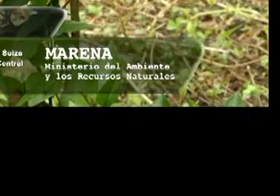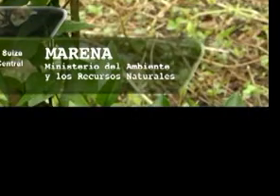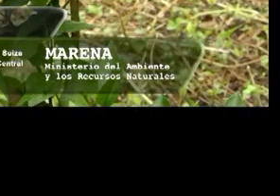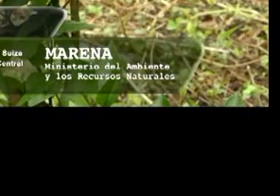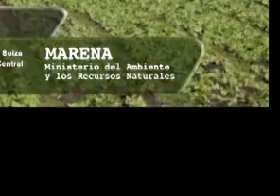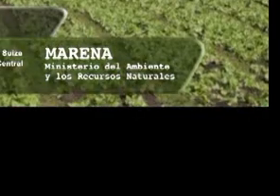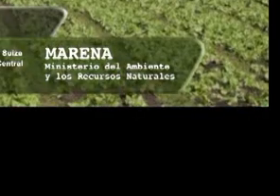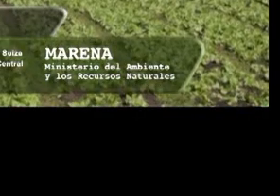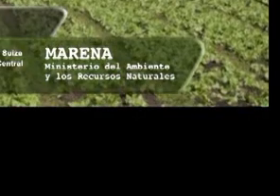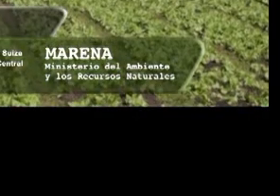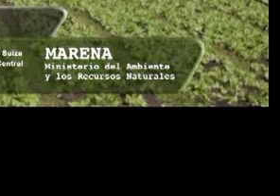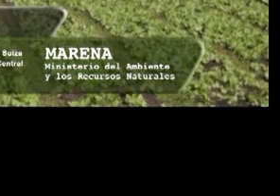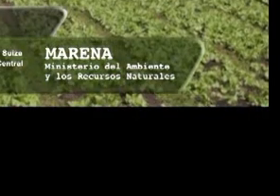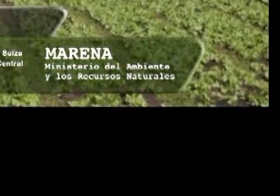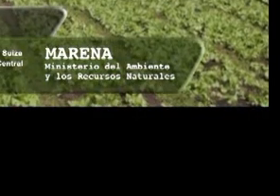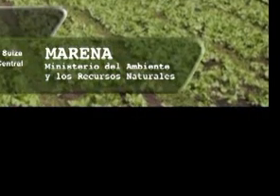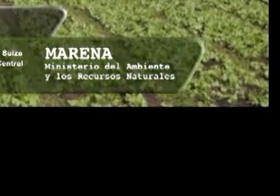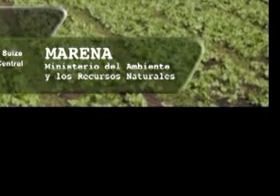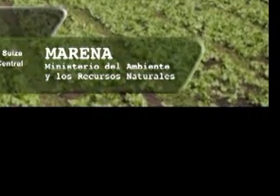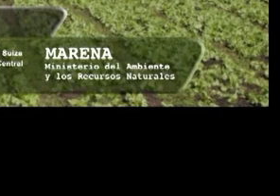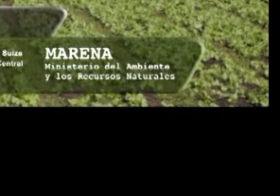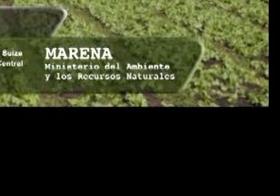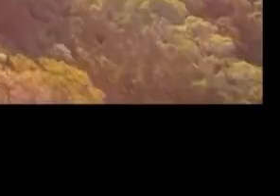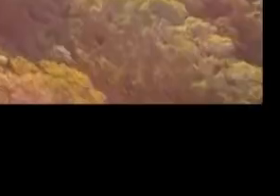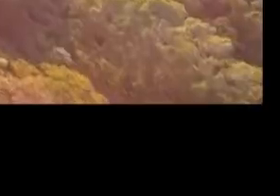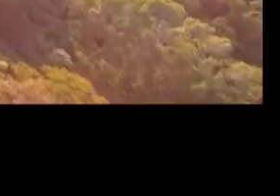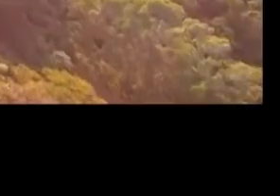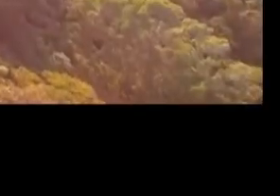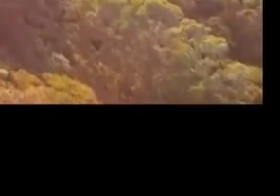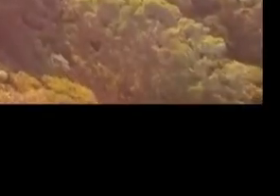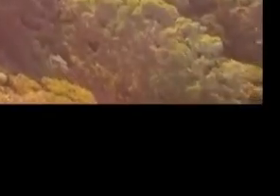en una actividad sostenible en materia ecológica.